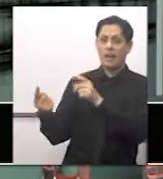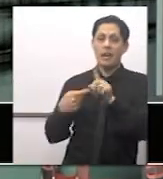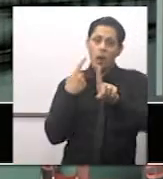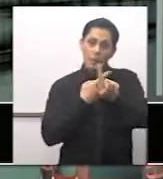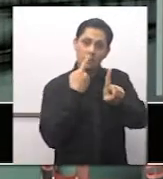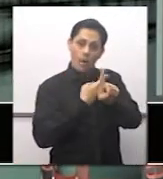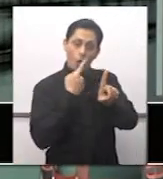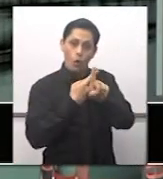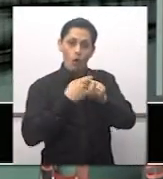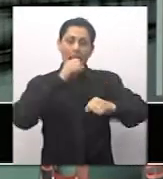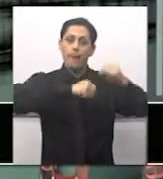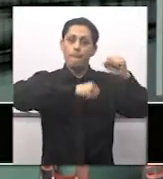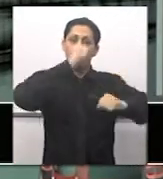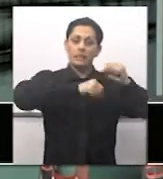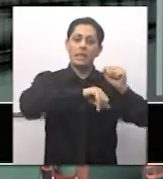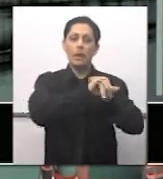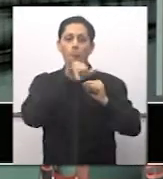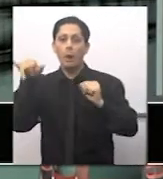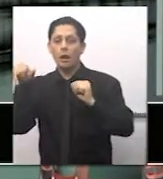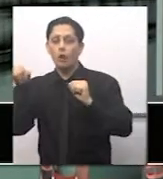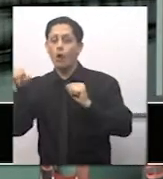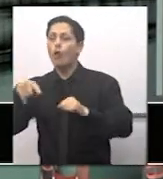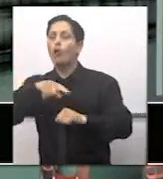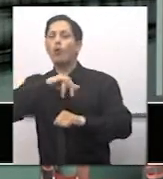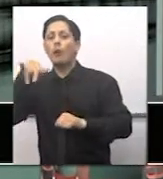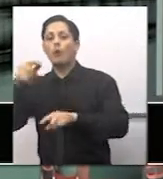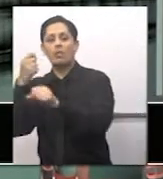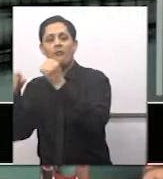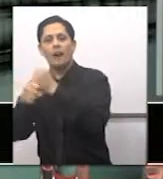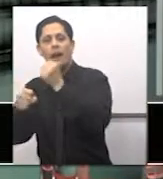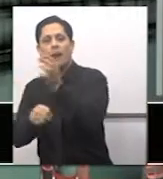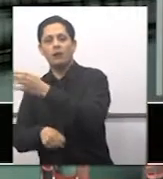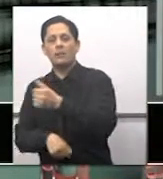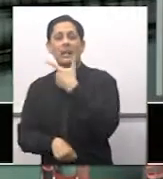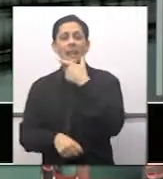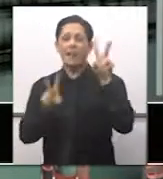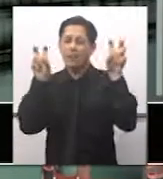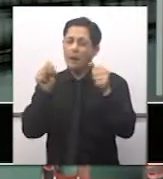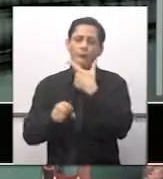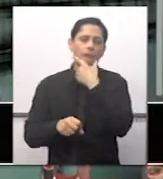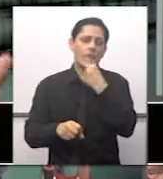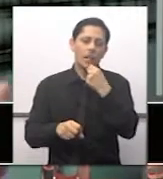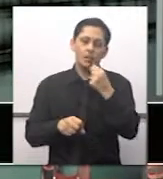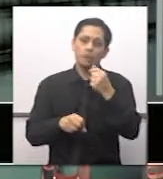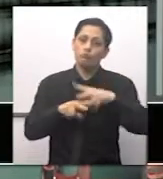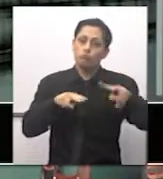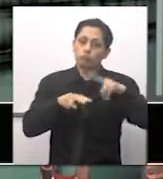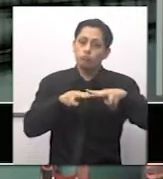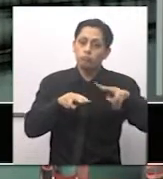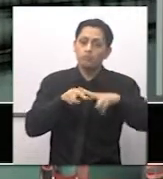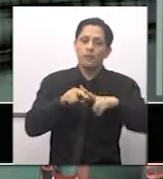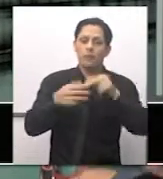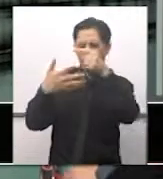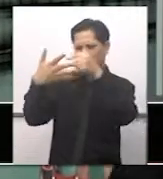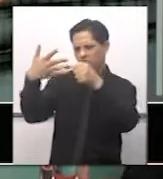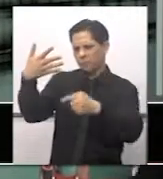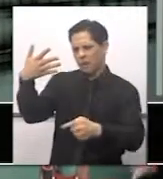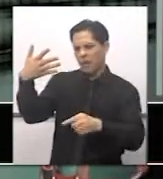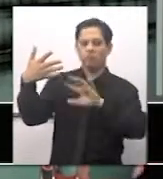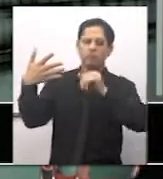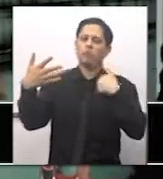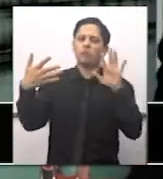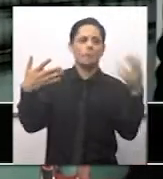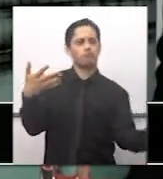trabajadores y que el tema era de fácil solución y que era de personas que no estaban en la lista y que se incorporaron y a la altura